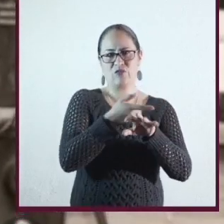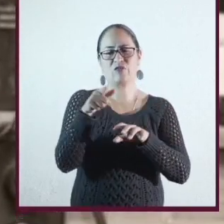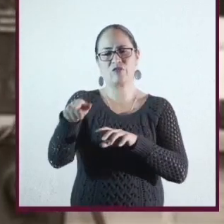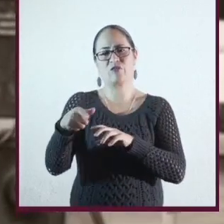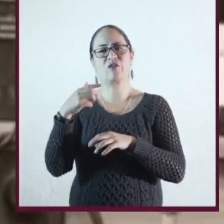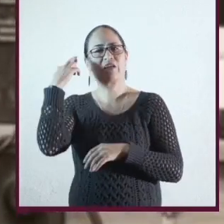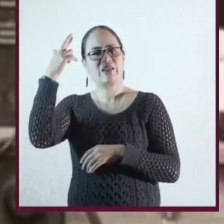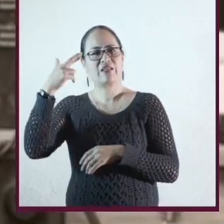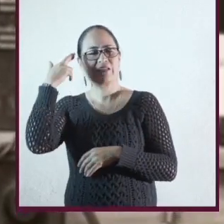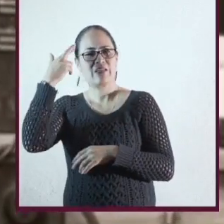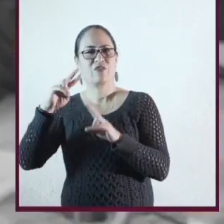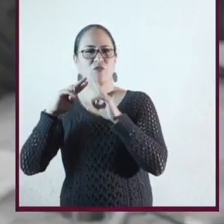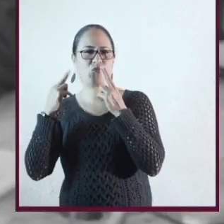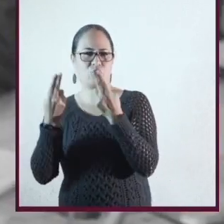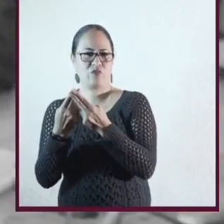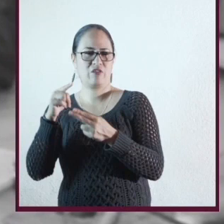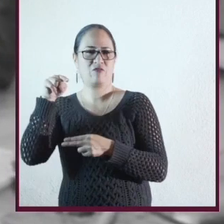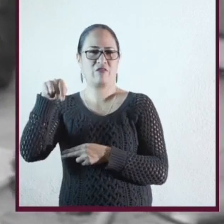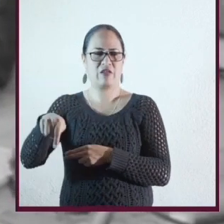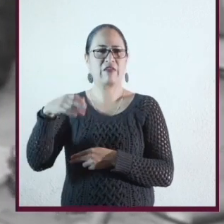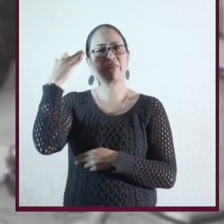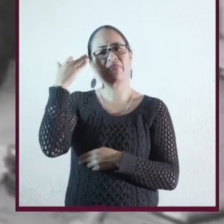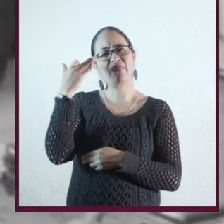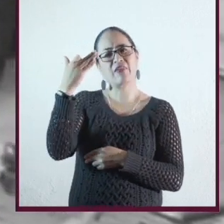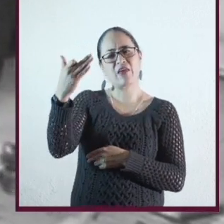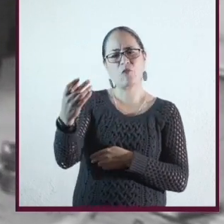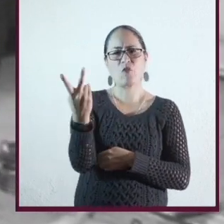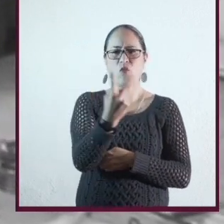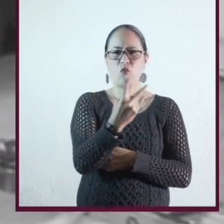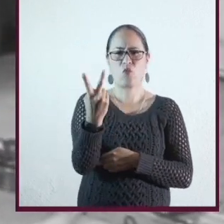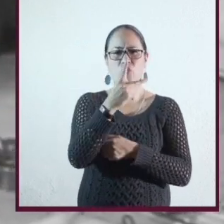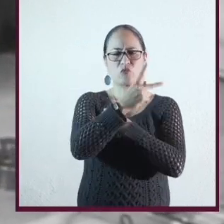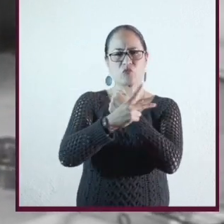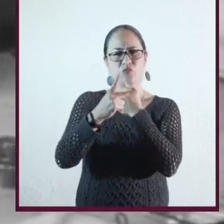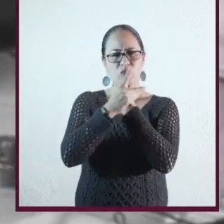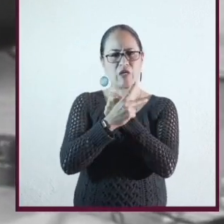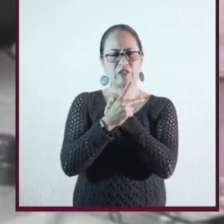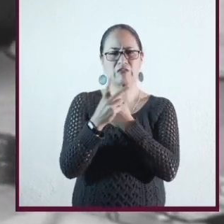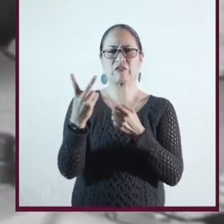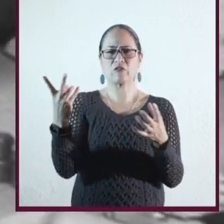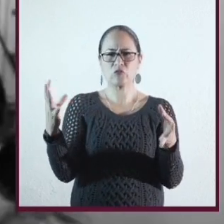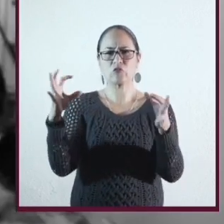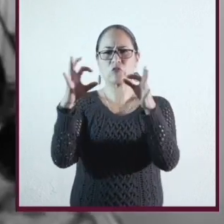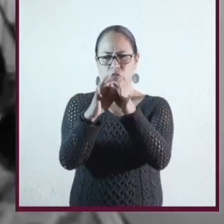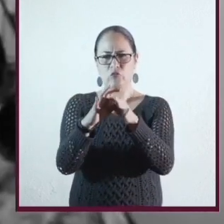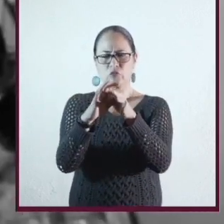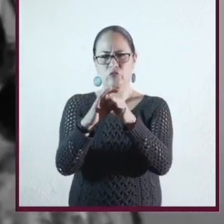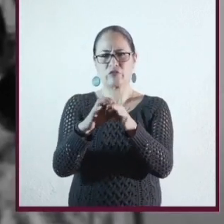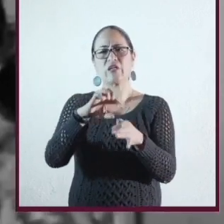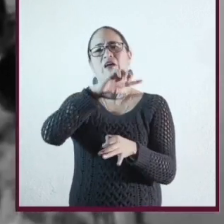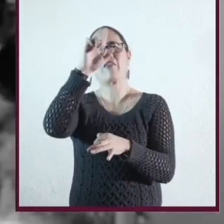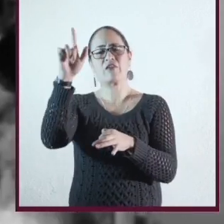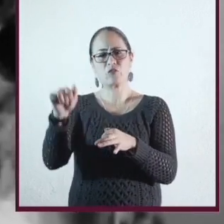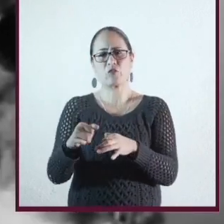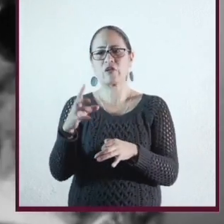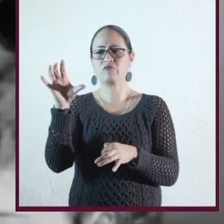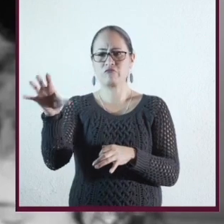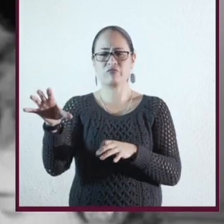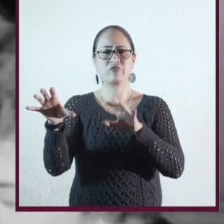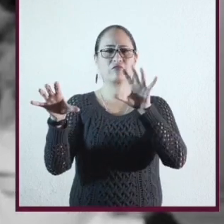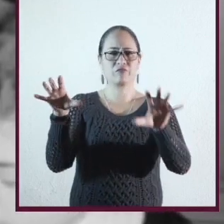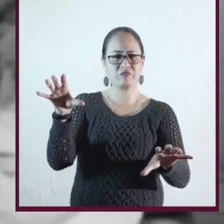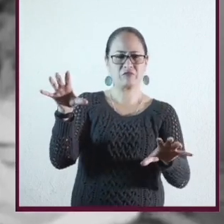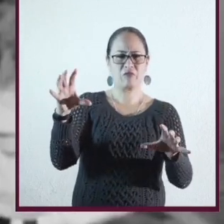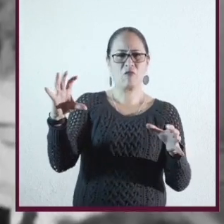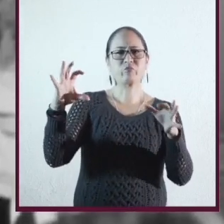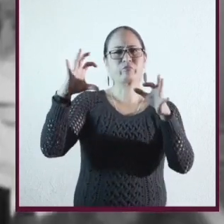Tuvo que pasar un tiempo para que los sistemas de estos dos países pudieran unirse y así poder unir a dos continentes en